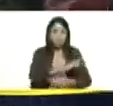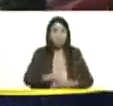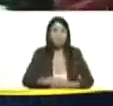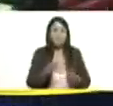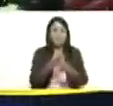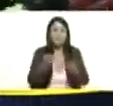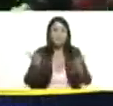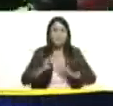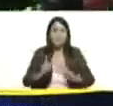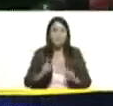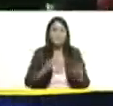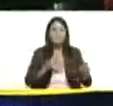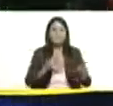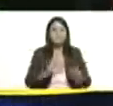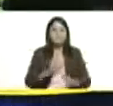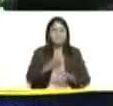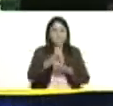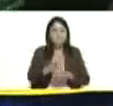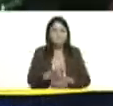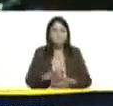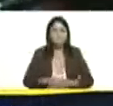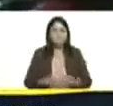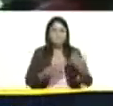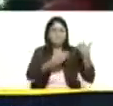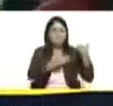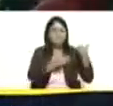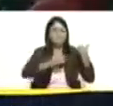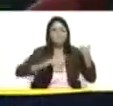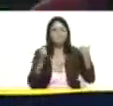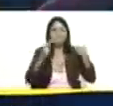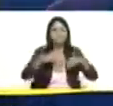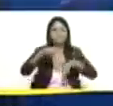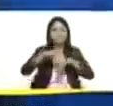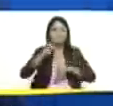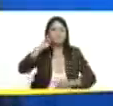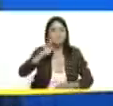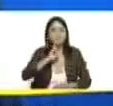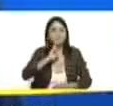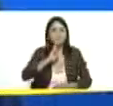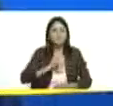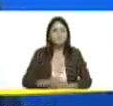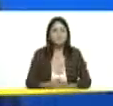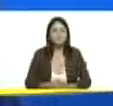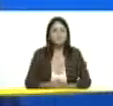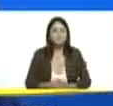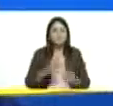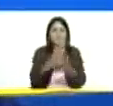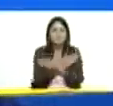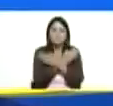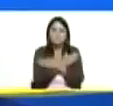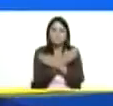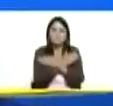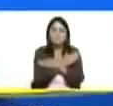ustedes investidos con los cargos respectivos de Policía Nacional Bolivariana.